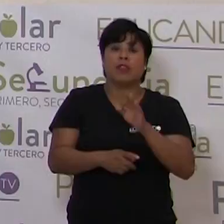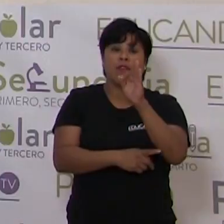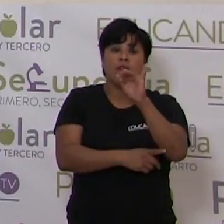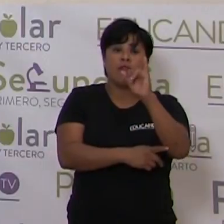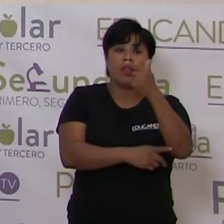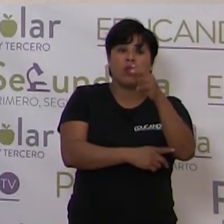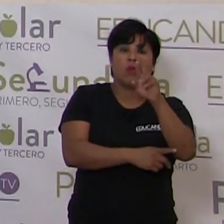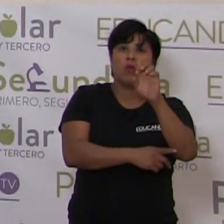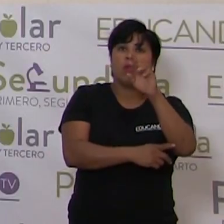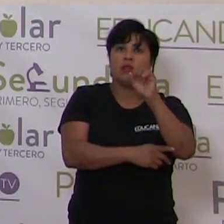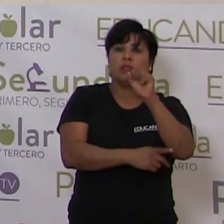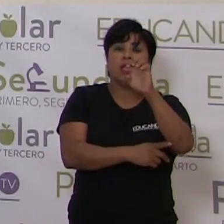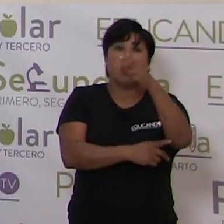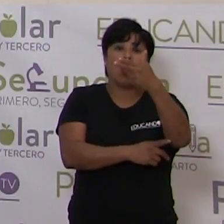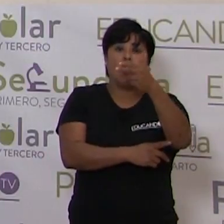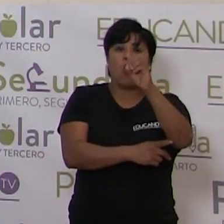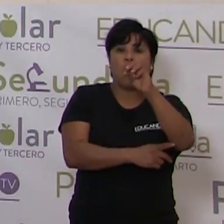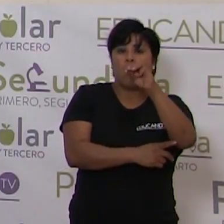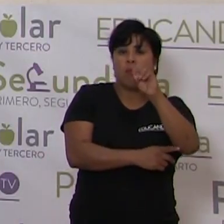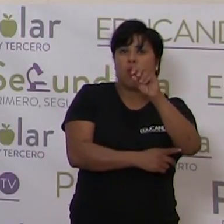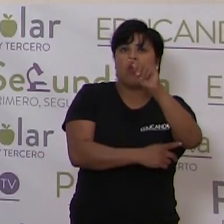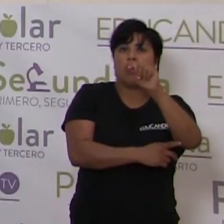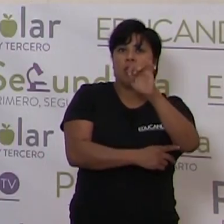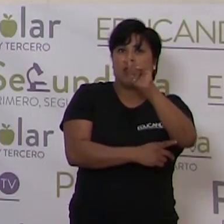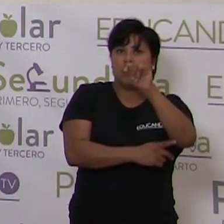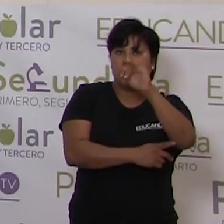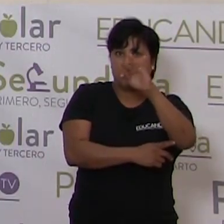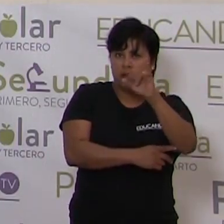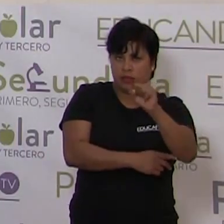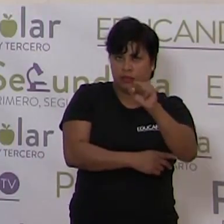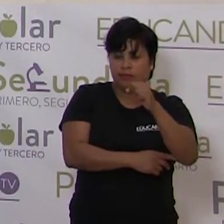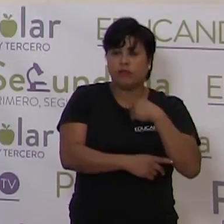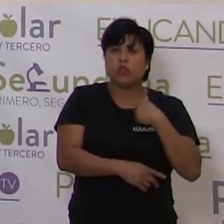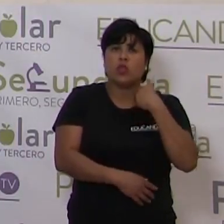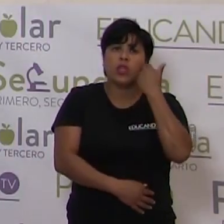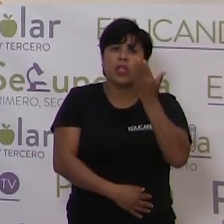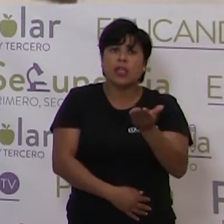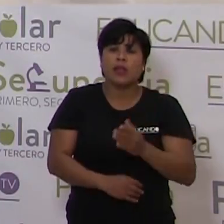figuras homotéticas. Quiero